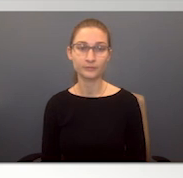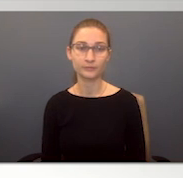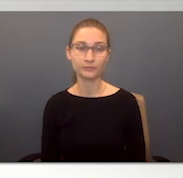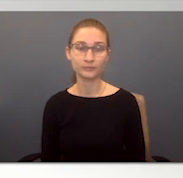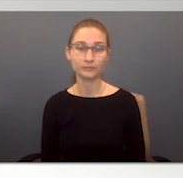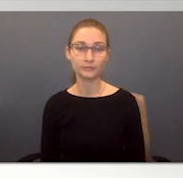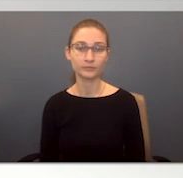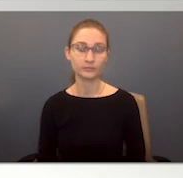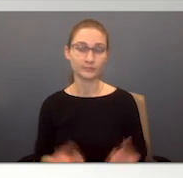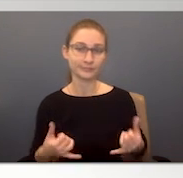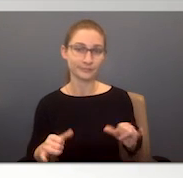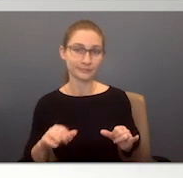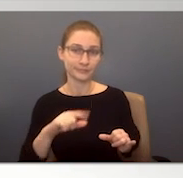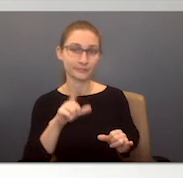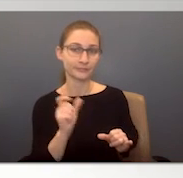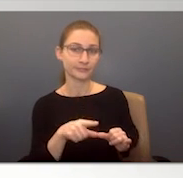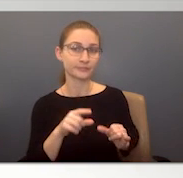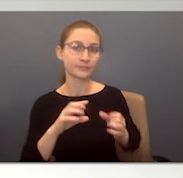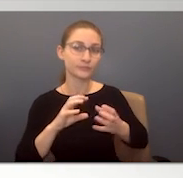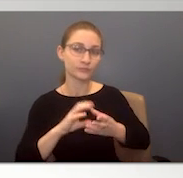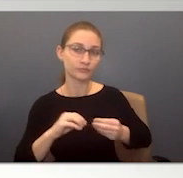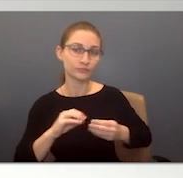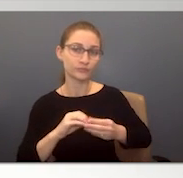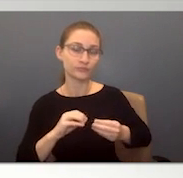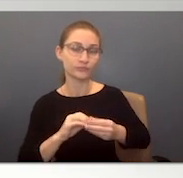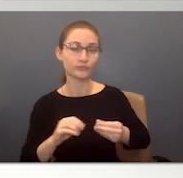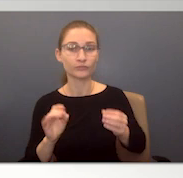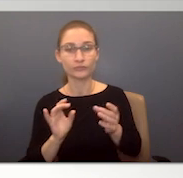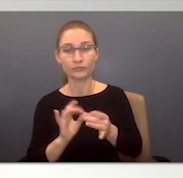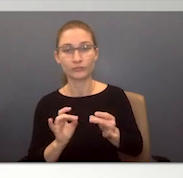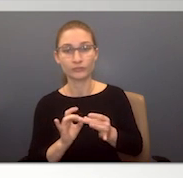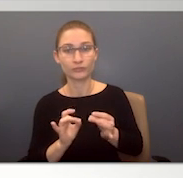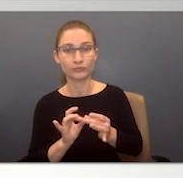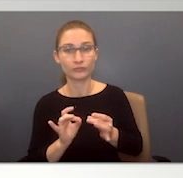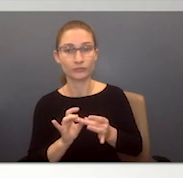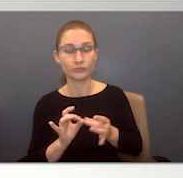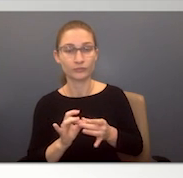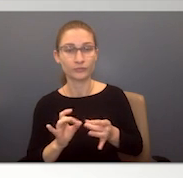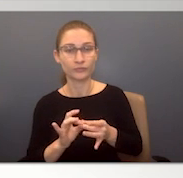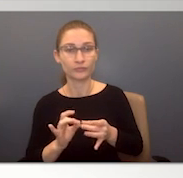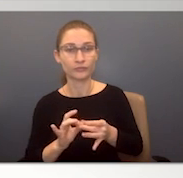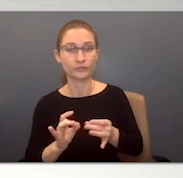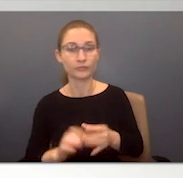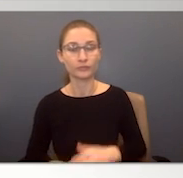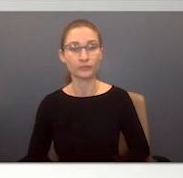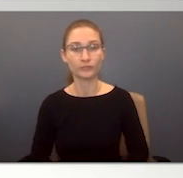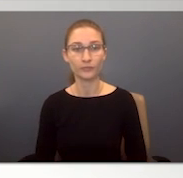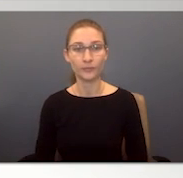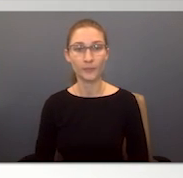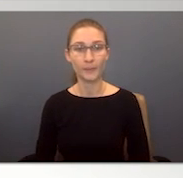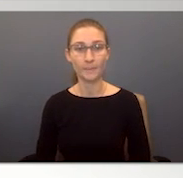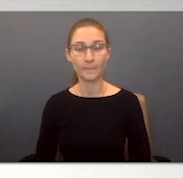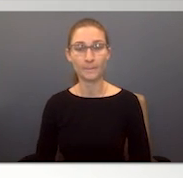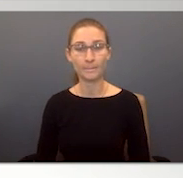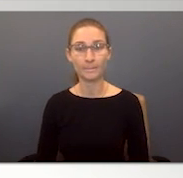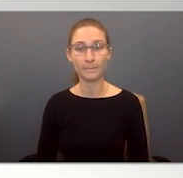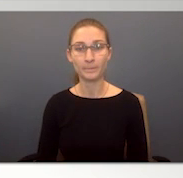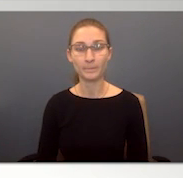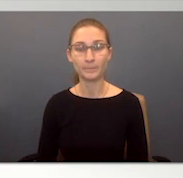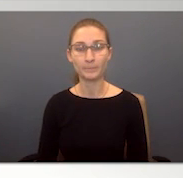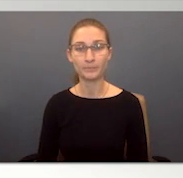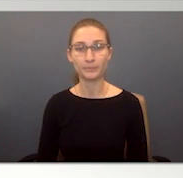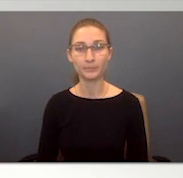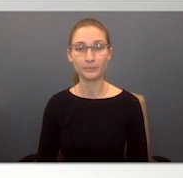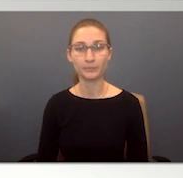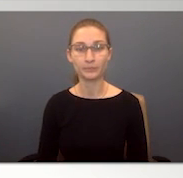físico para yo cambiarla o inclusive un lugar donde transferirla de la silla a una cama